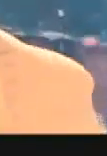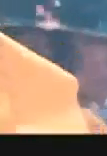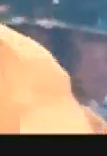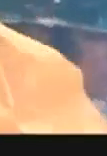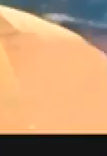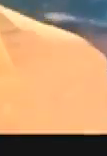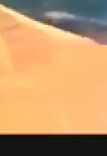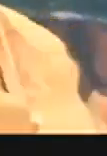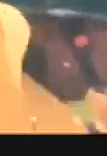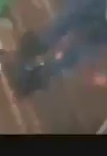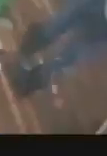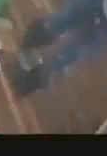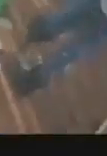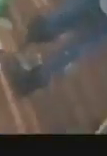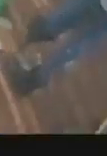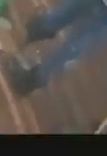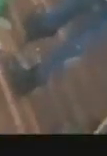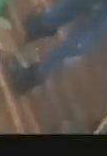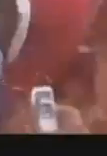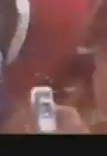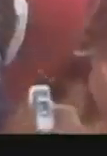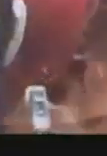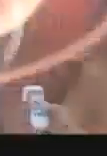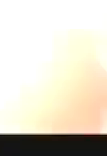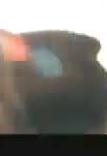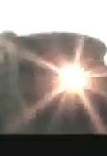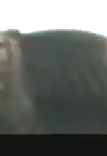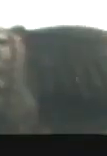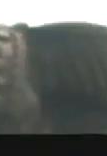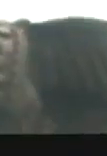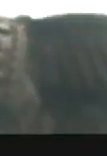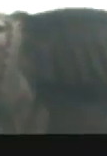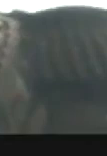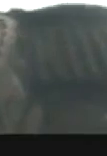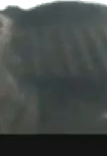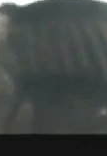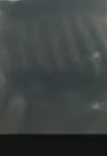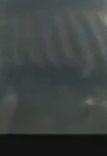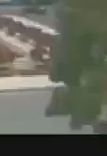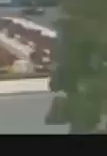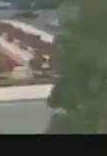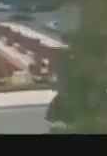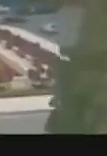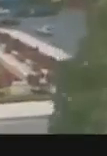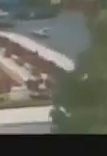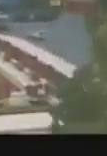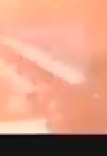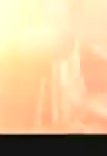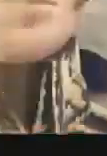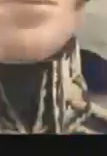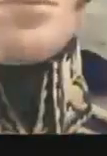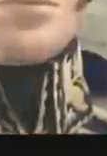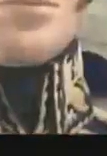espíritu indomable, el espíritu de la verdad, el espíritu de la revolución. ¡Que viva eternamente el legado de Simón